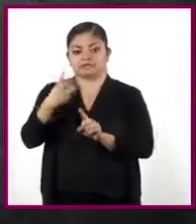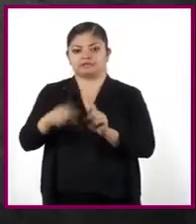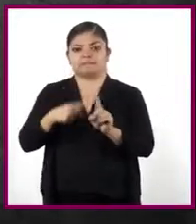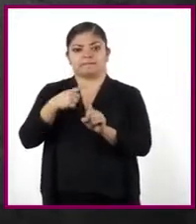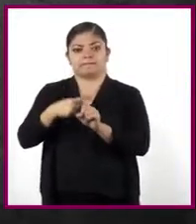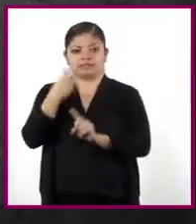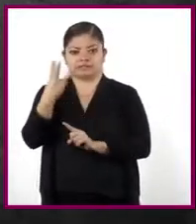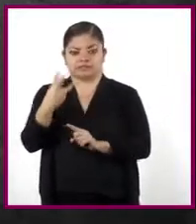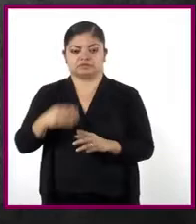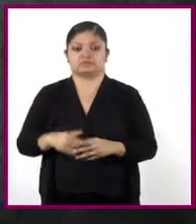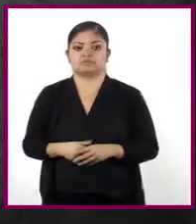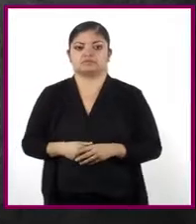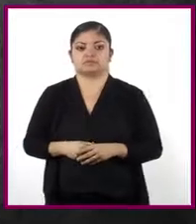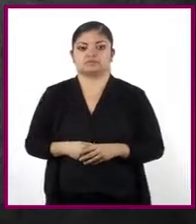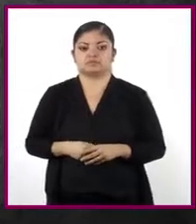3.